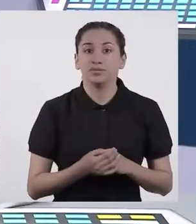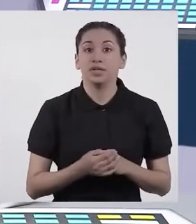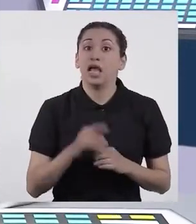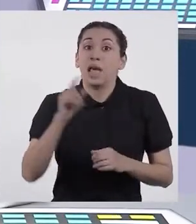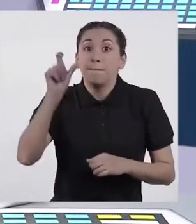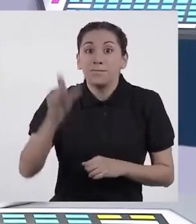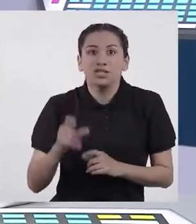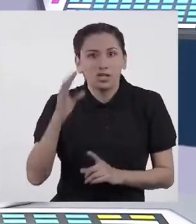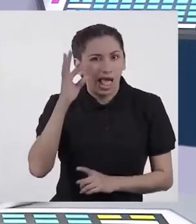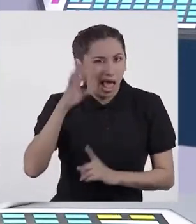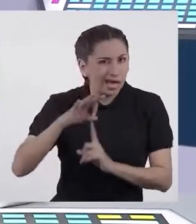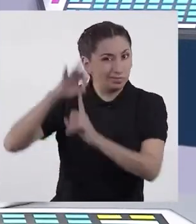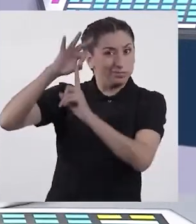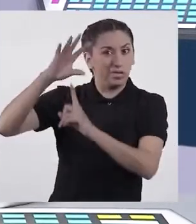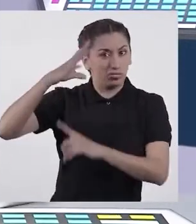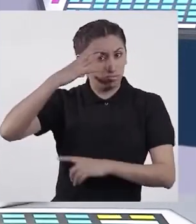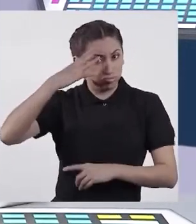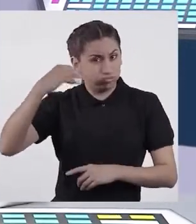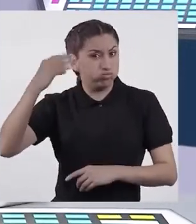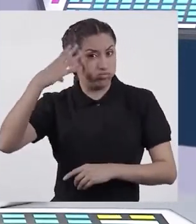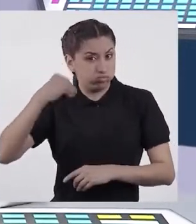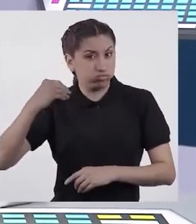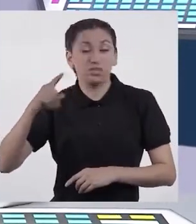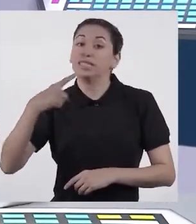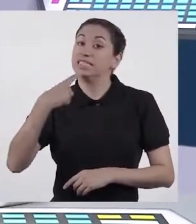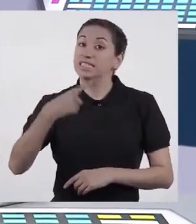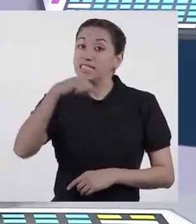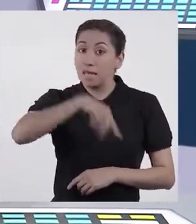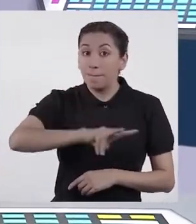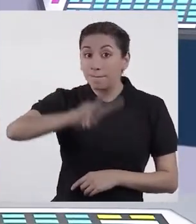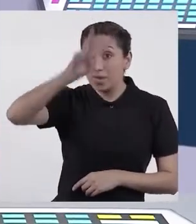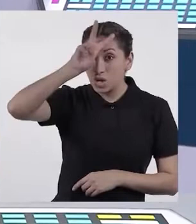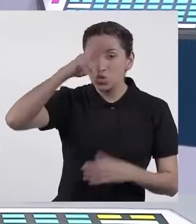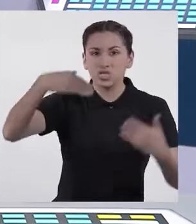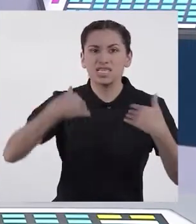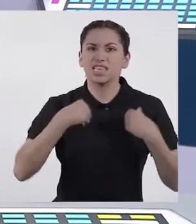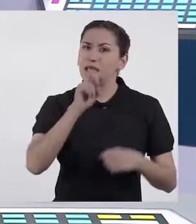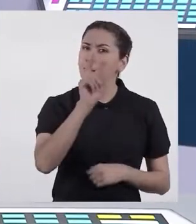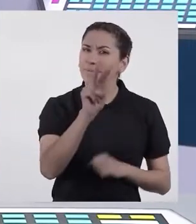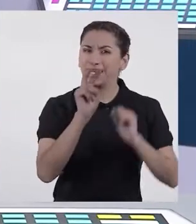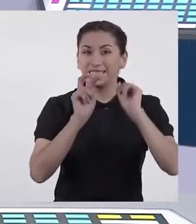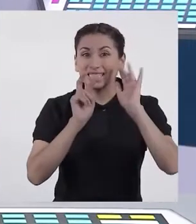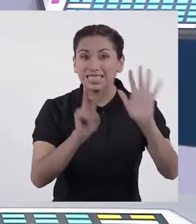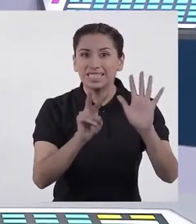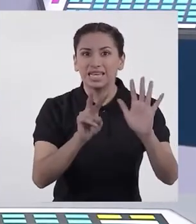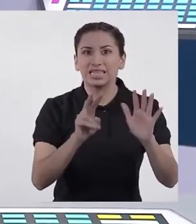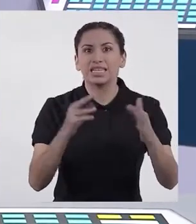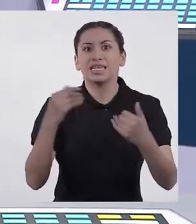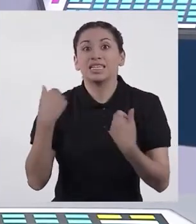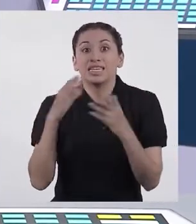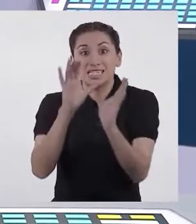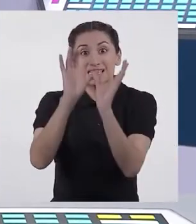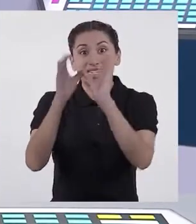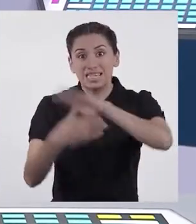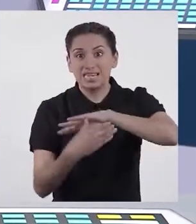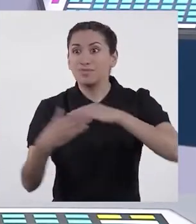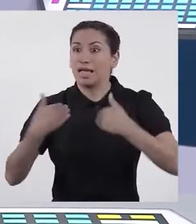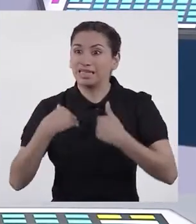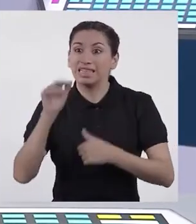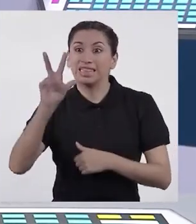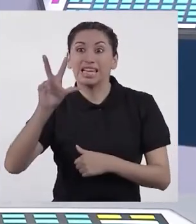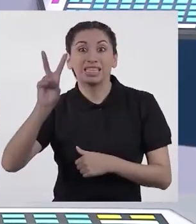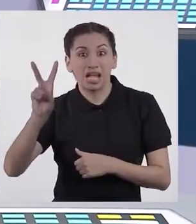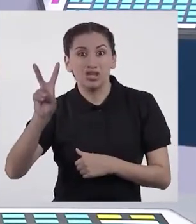Los especialistas dicen que el Perú tiene 27 de los 32 climas